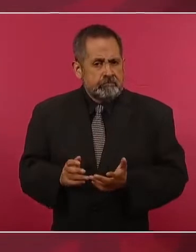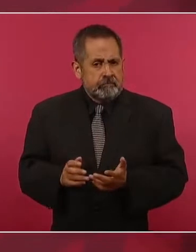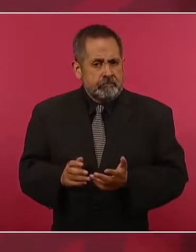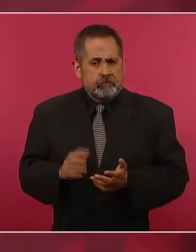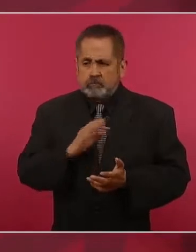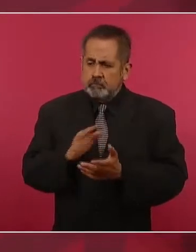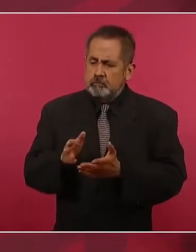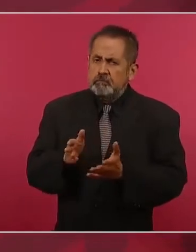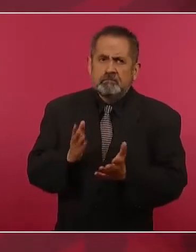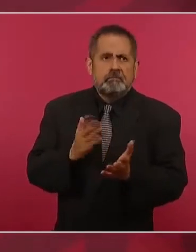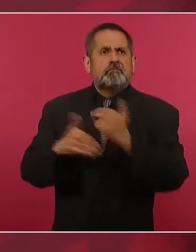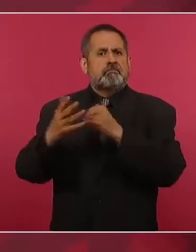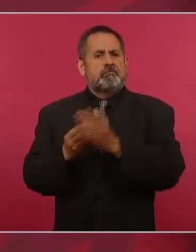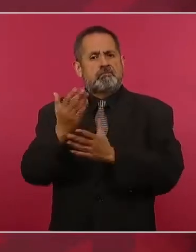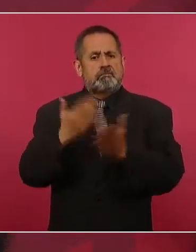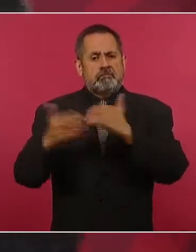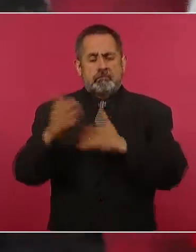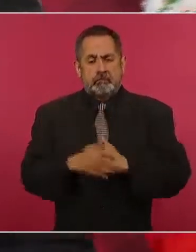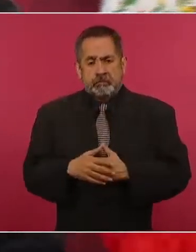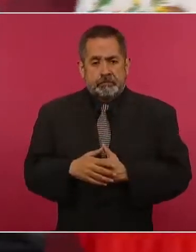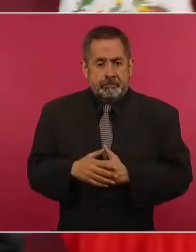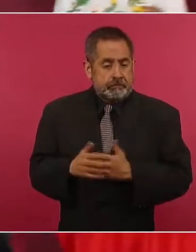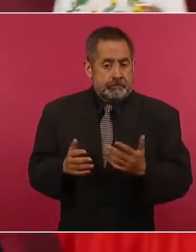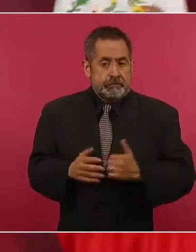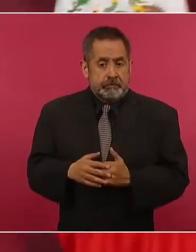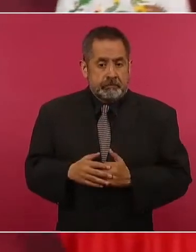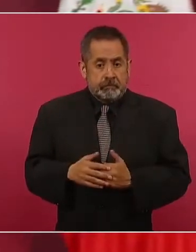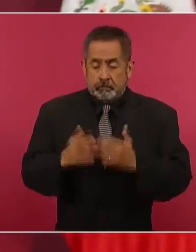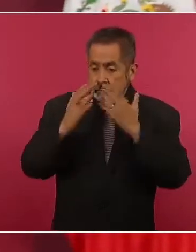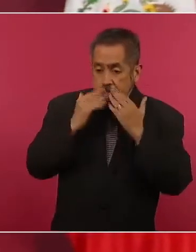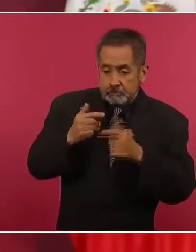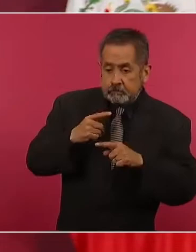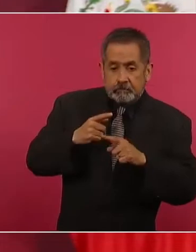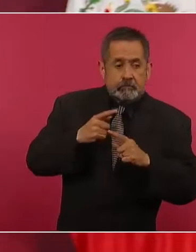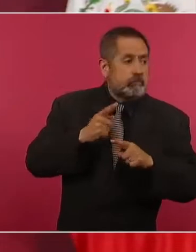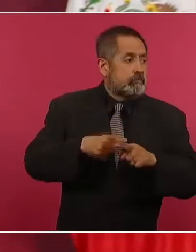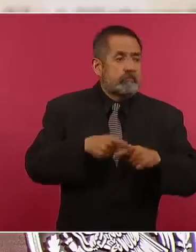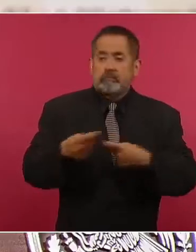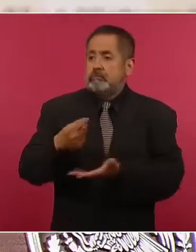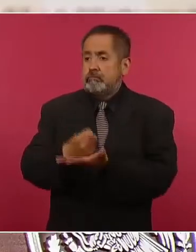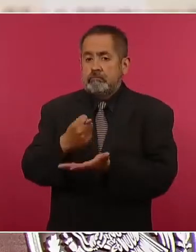pueden salir adelante. Si no tienen quien les dé una terapia,